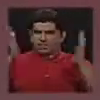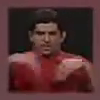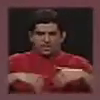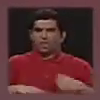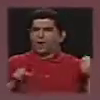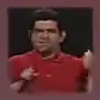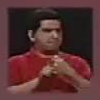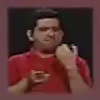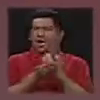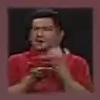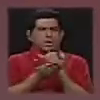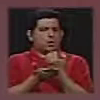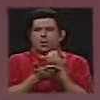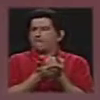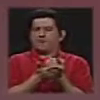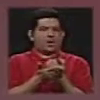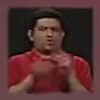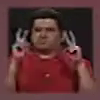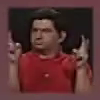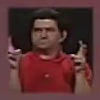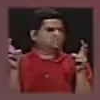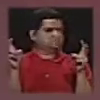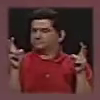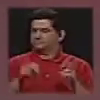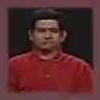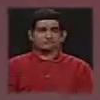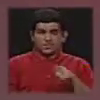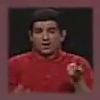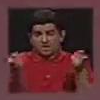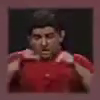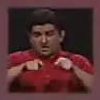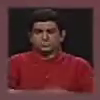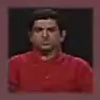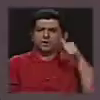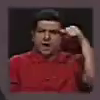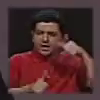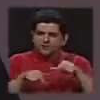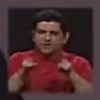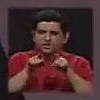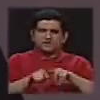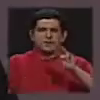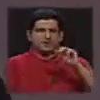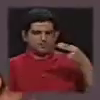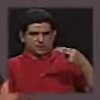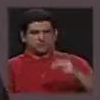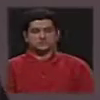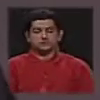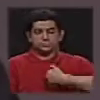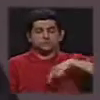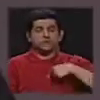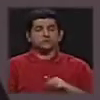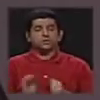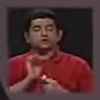un impacto económico, repercusiones sobre el tema, ¿verdad? En ese caso. Hay que considerar, Mauricio, también que si hacemos